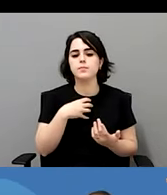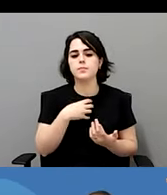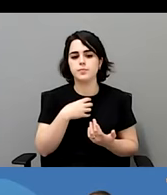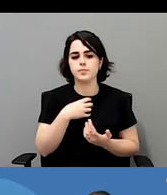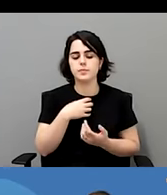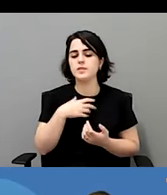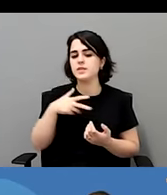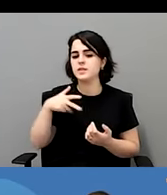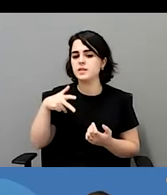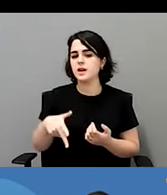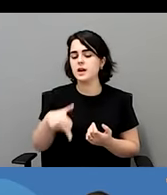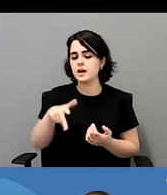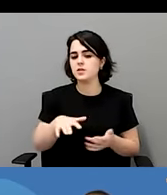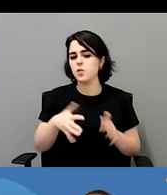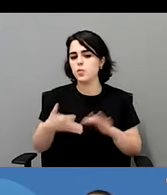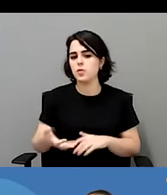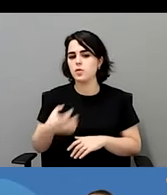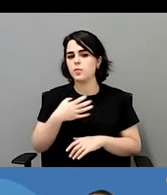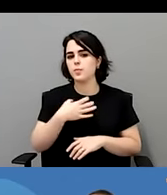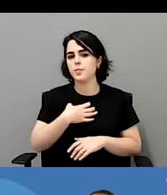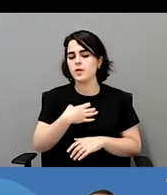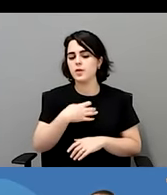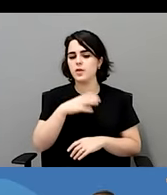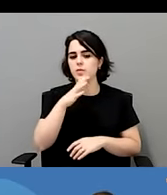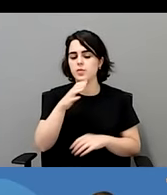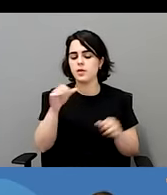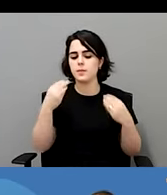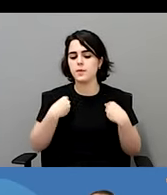derecho a vivir de forma